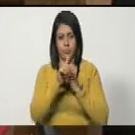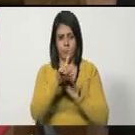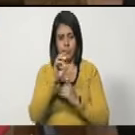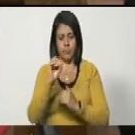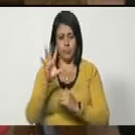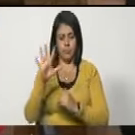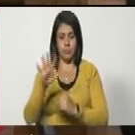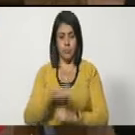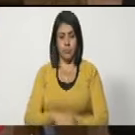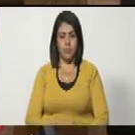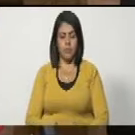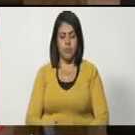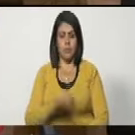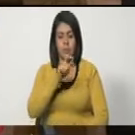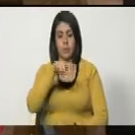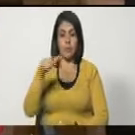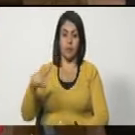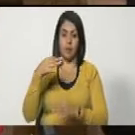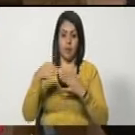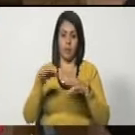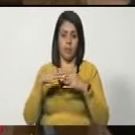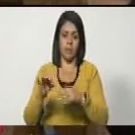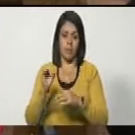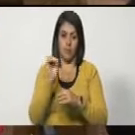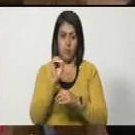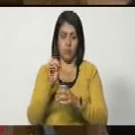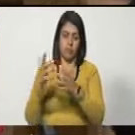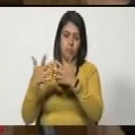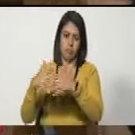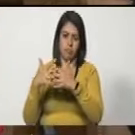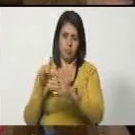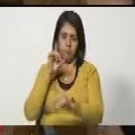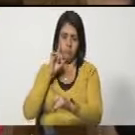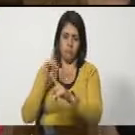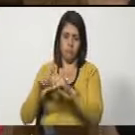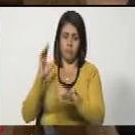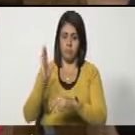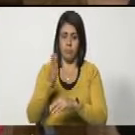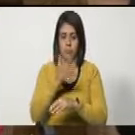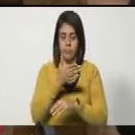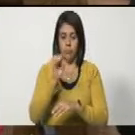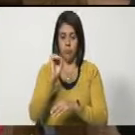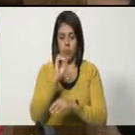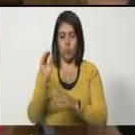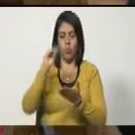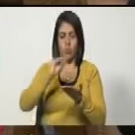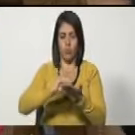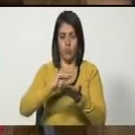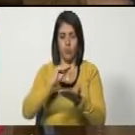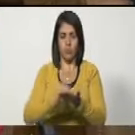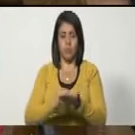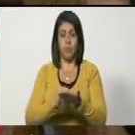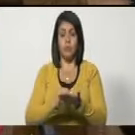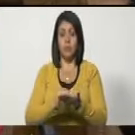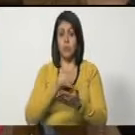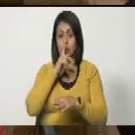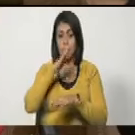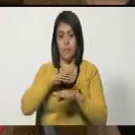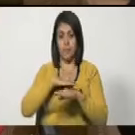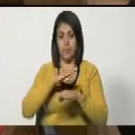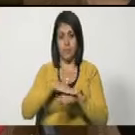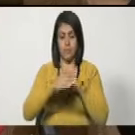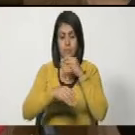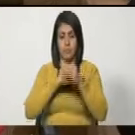Artículo 105. A las personas naturales o jurídicas que fueran objeto de sanciones y reincidieran en la infracción, les